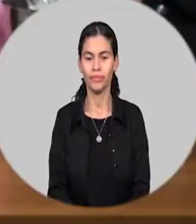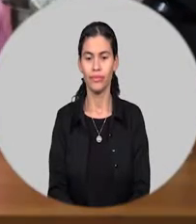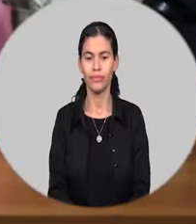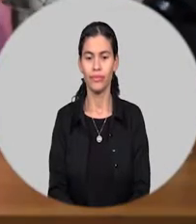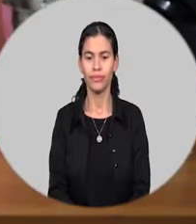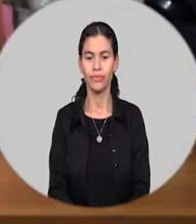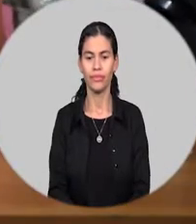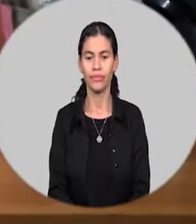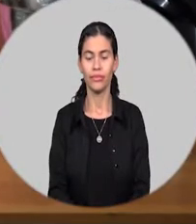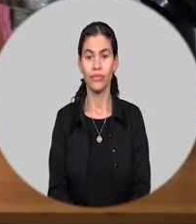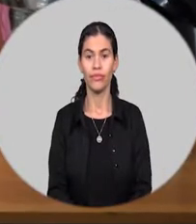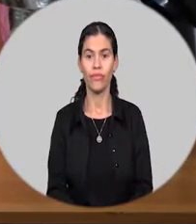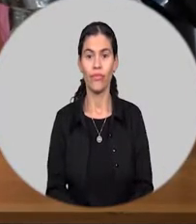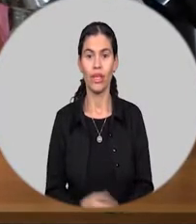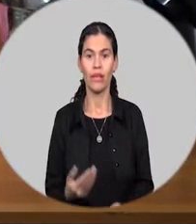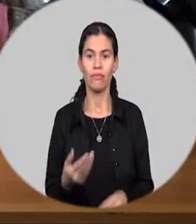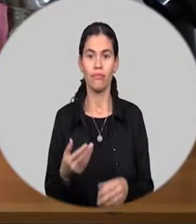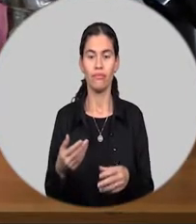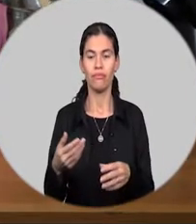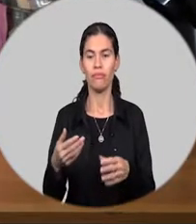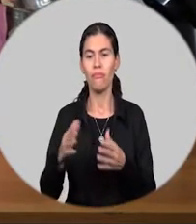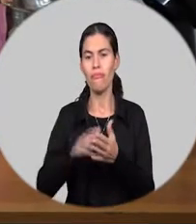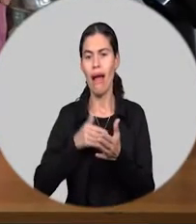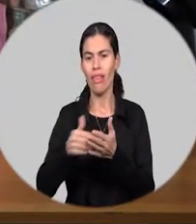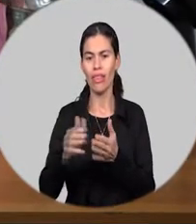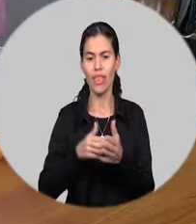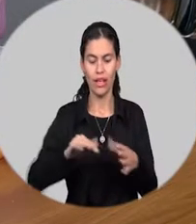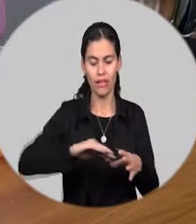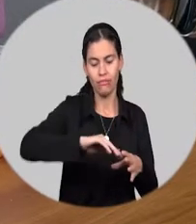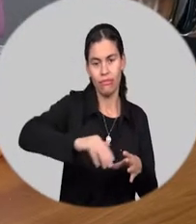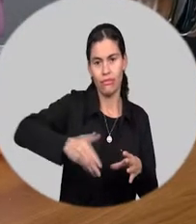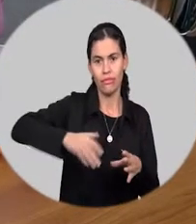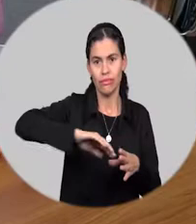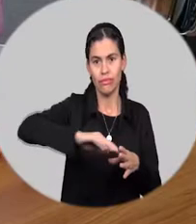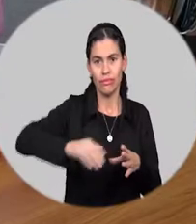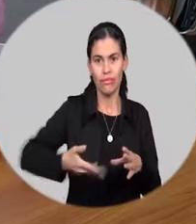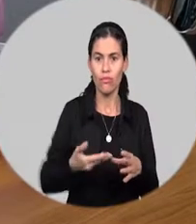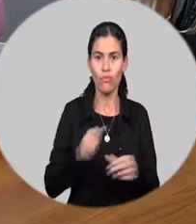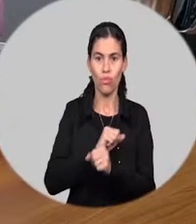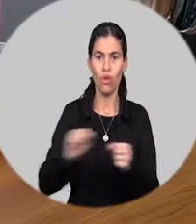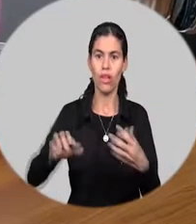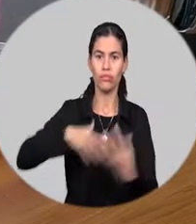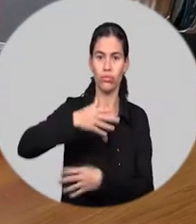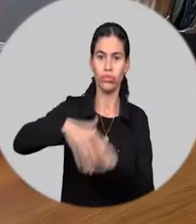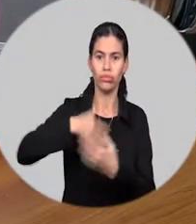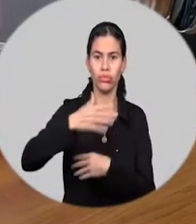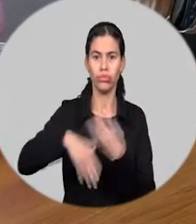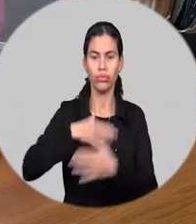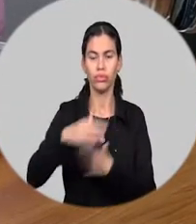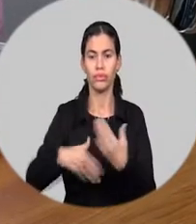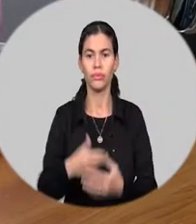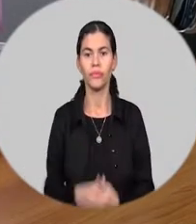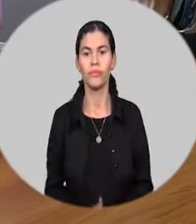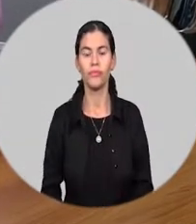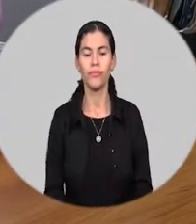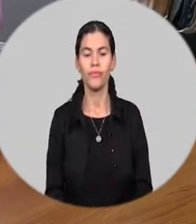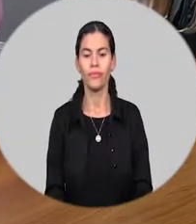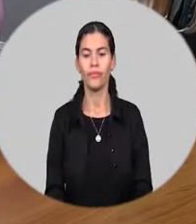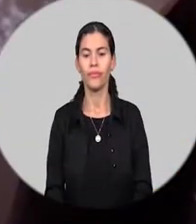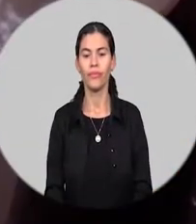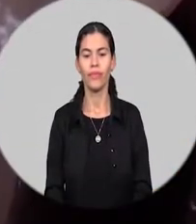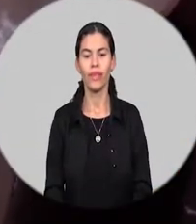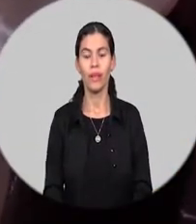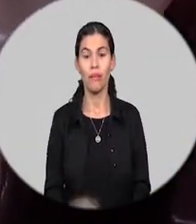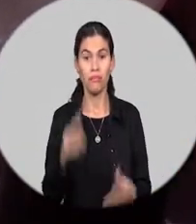Vamos a quitarle la manteca al borde de la batidora para que se pueda mezclar bien. Esto tiene